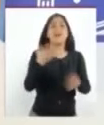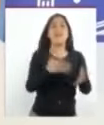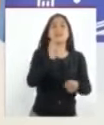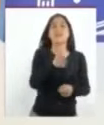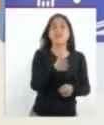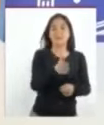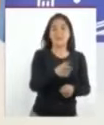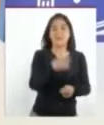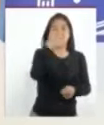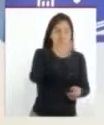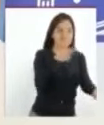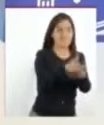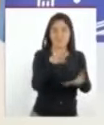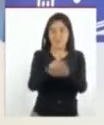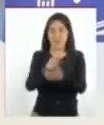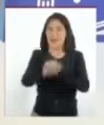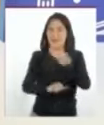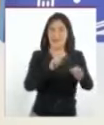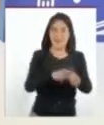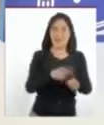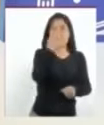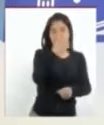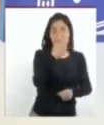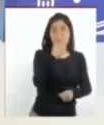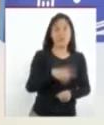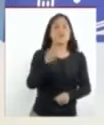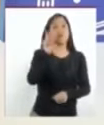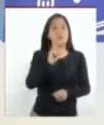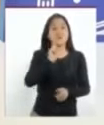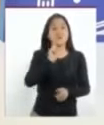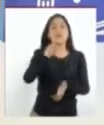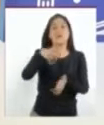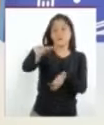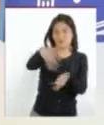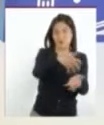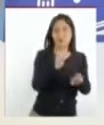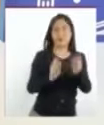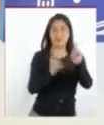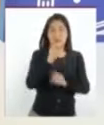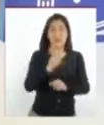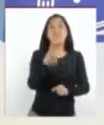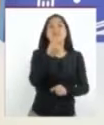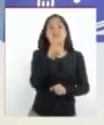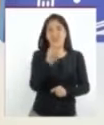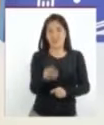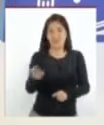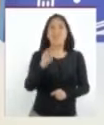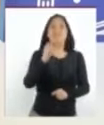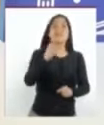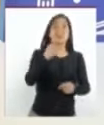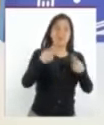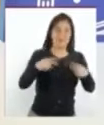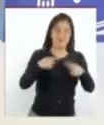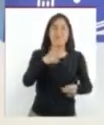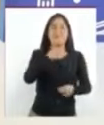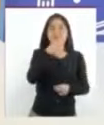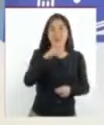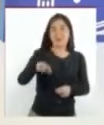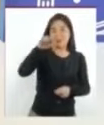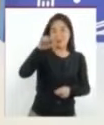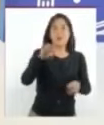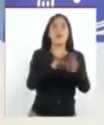las actividades de cacería, las mujeres la recolección y los niños y ancianos colaborando en